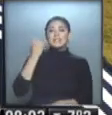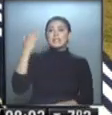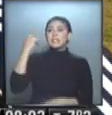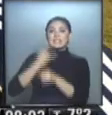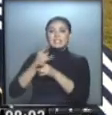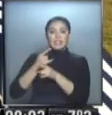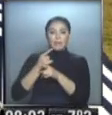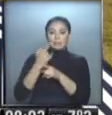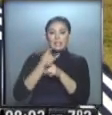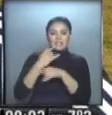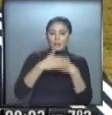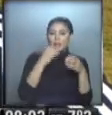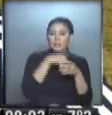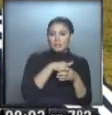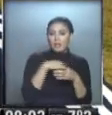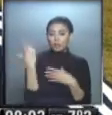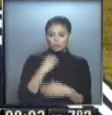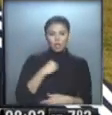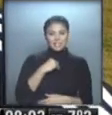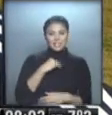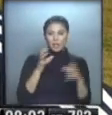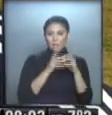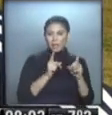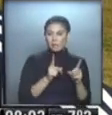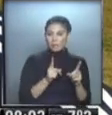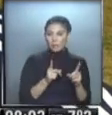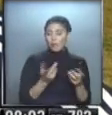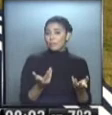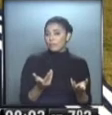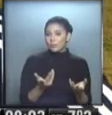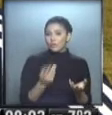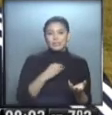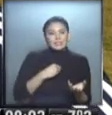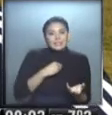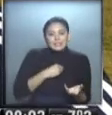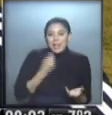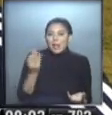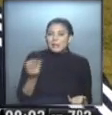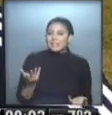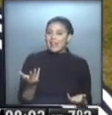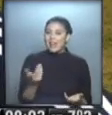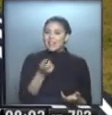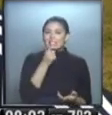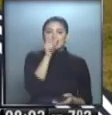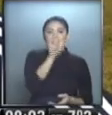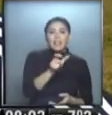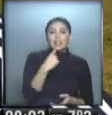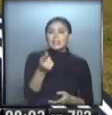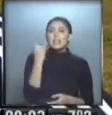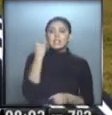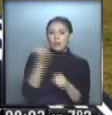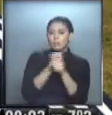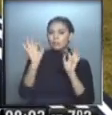¿no? Si bien todos nos sentimos parte, es una semana muy especial de confirmación, como decía antes, de